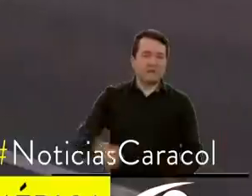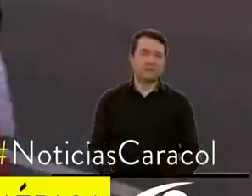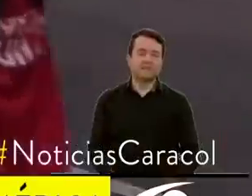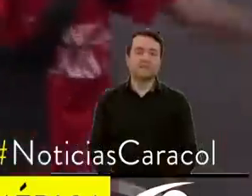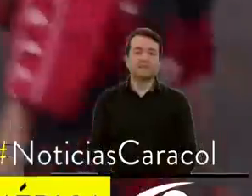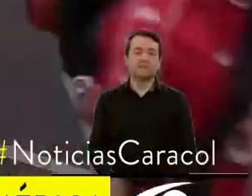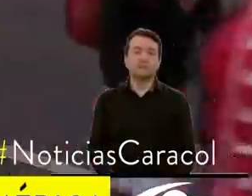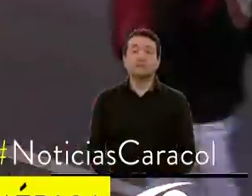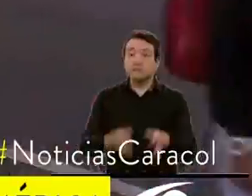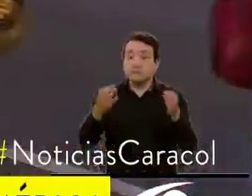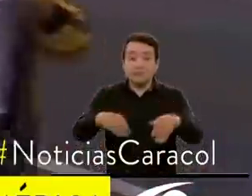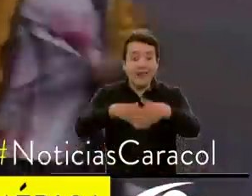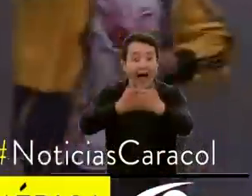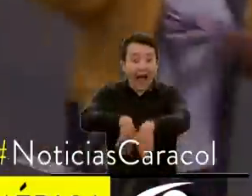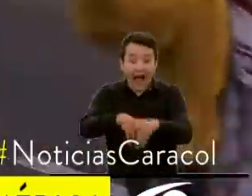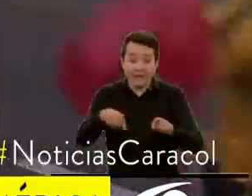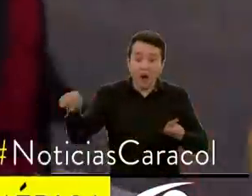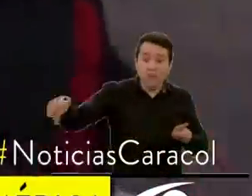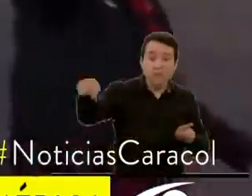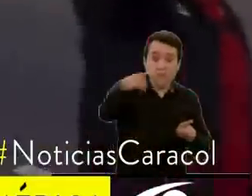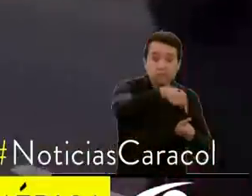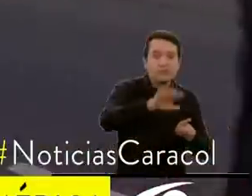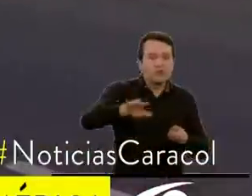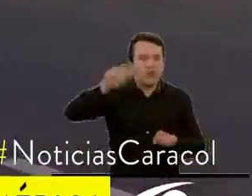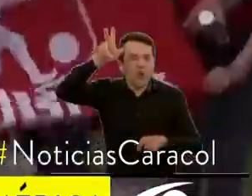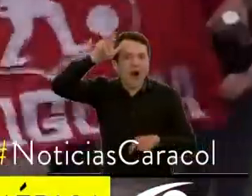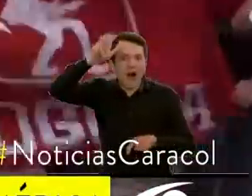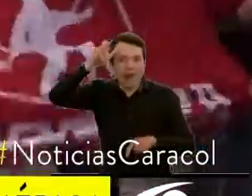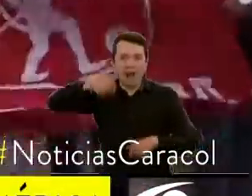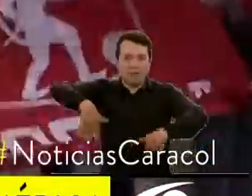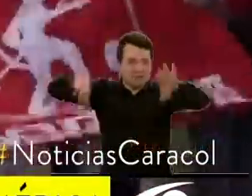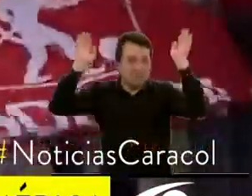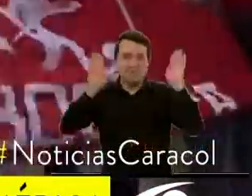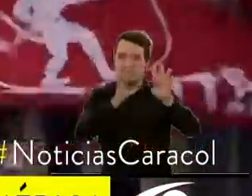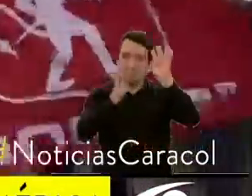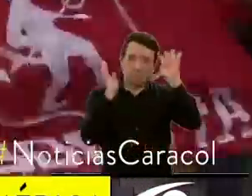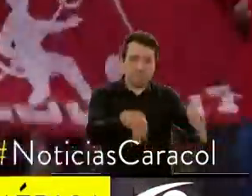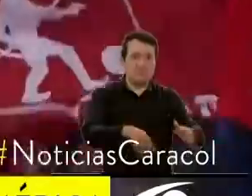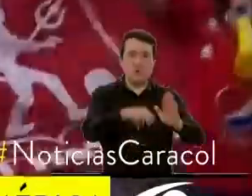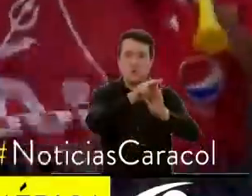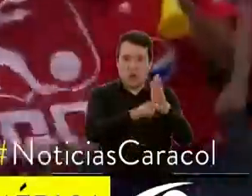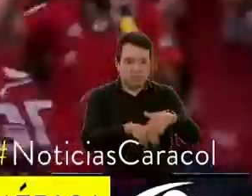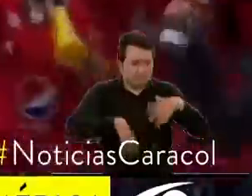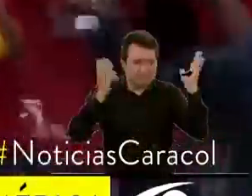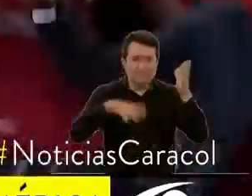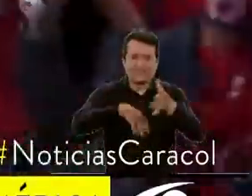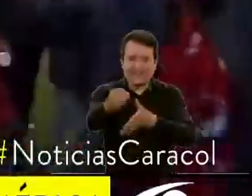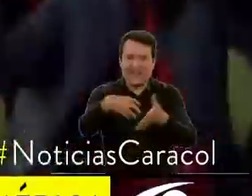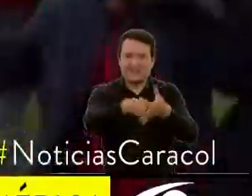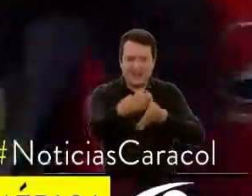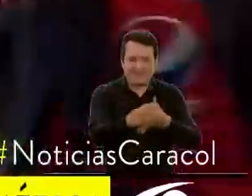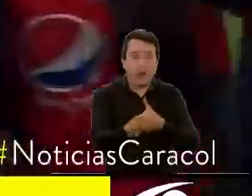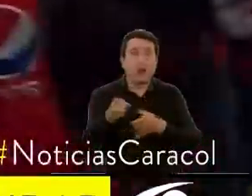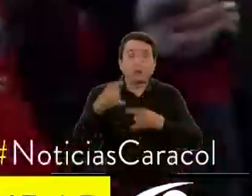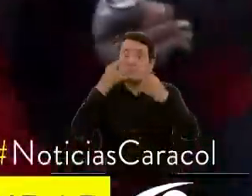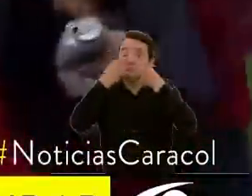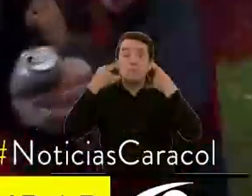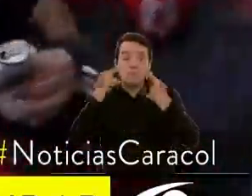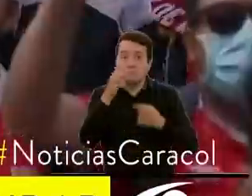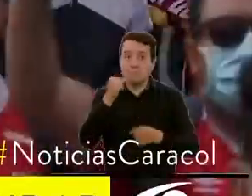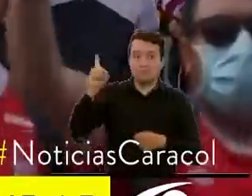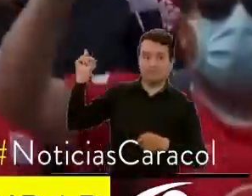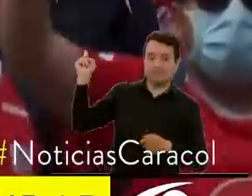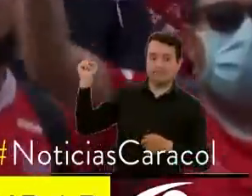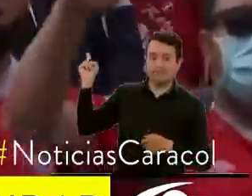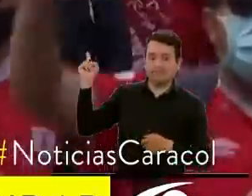En varias calles de la ciudad, los hinchas americanos violaron todas las medidas restrictivas y de bioseguridad, como el uso del tapabocas, el cual